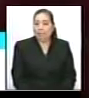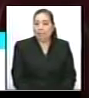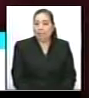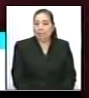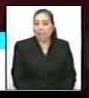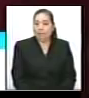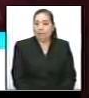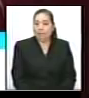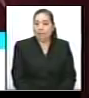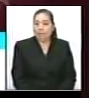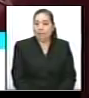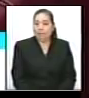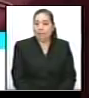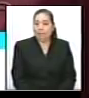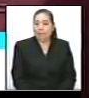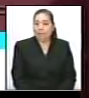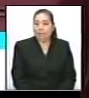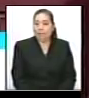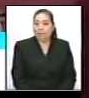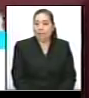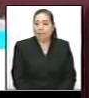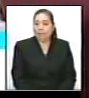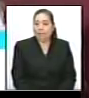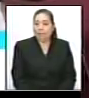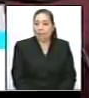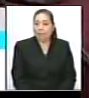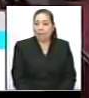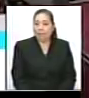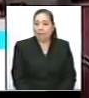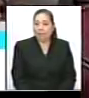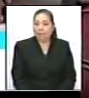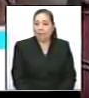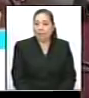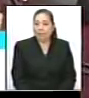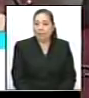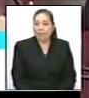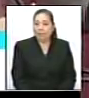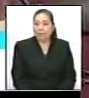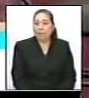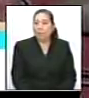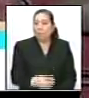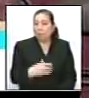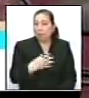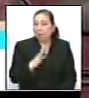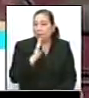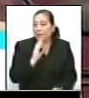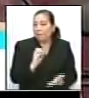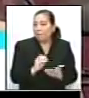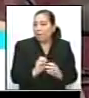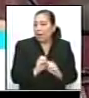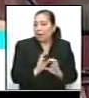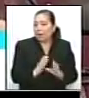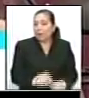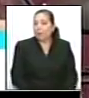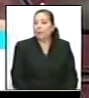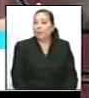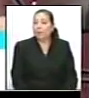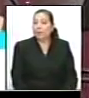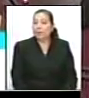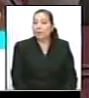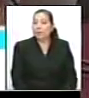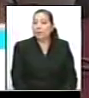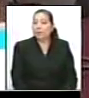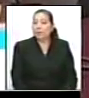Gracias, presidenta. Yo solicito al equipo técnico que sea, tal vez puede ser un poquito más claro acá, pero yo tengo referencia de